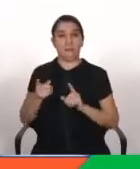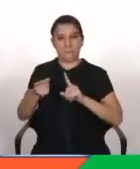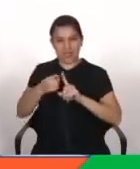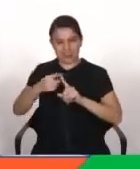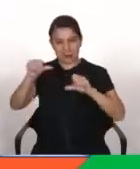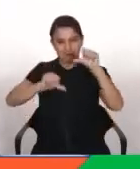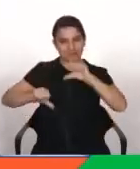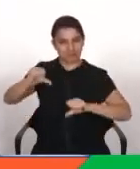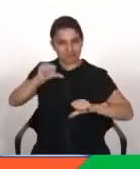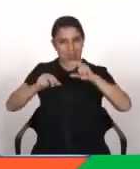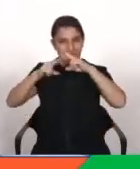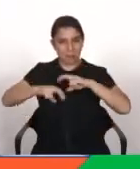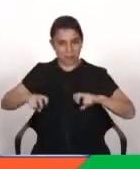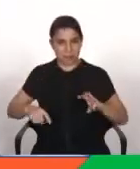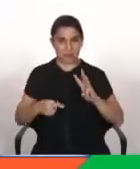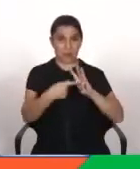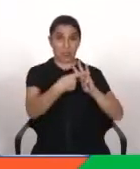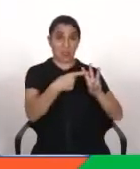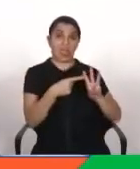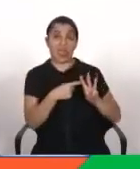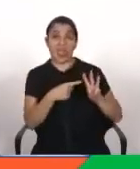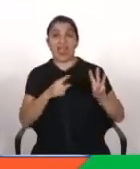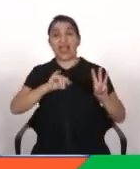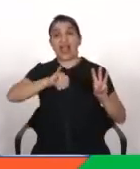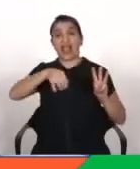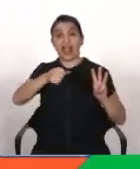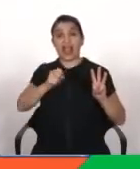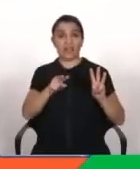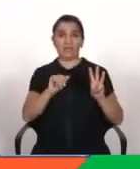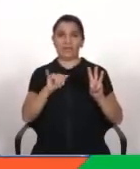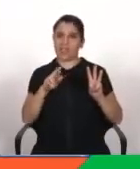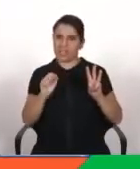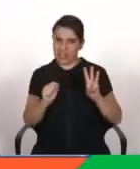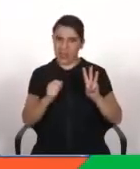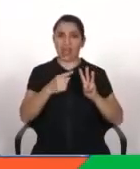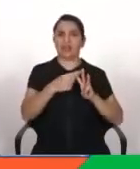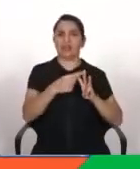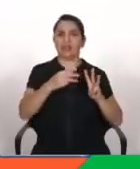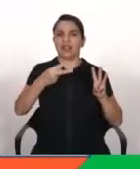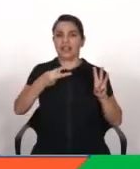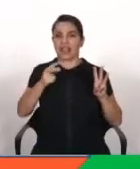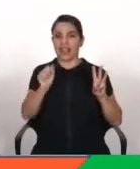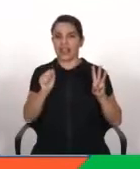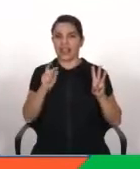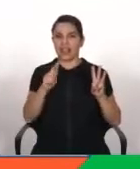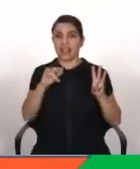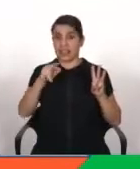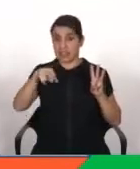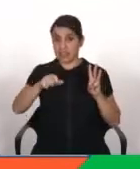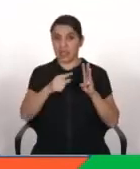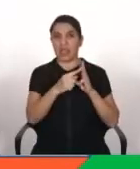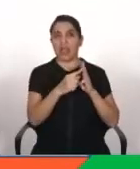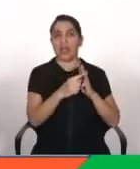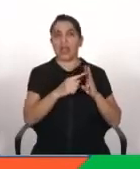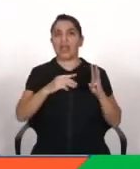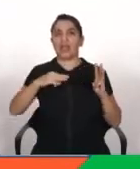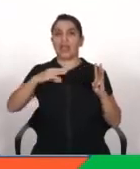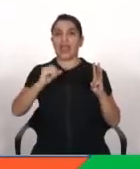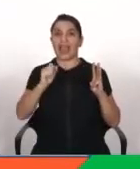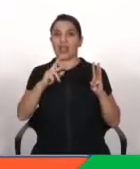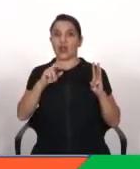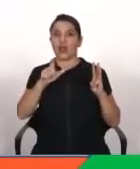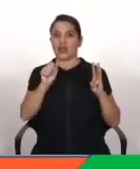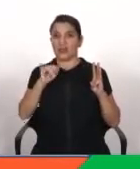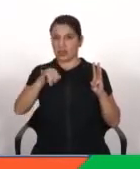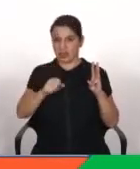y Carolina del canal Star Trek. No sé si se pueden presentar ustedes mismas. Hola, Seba.